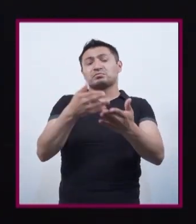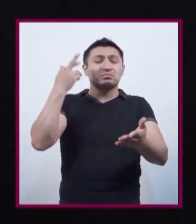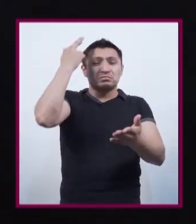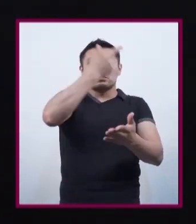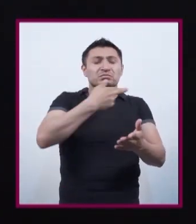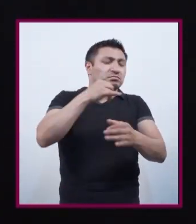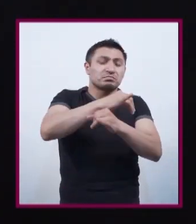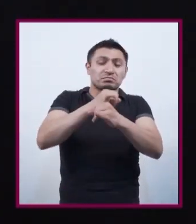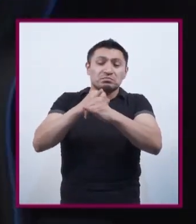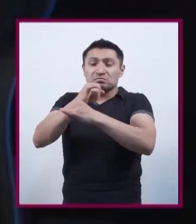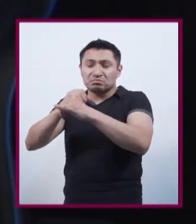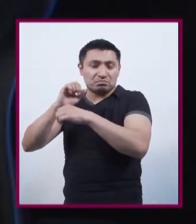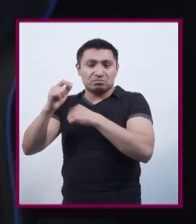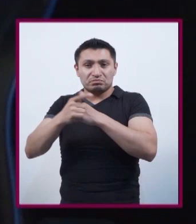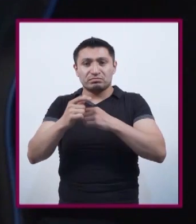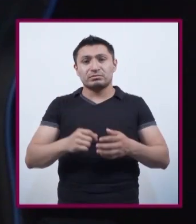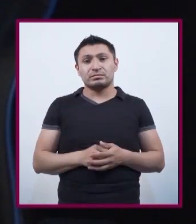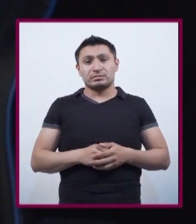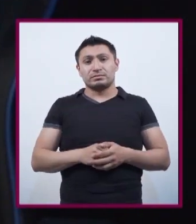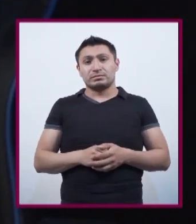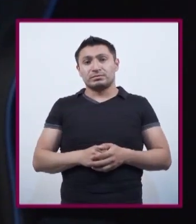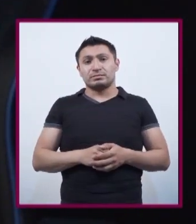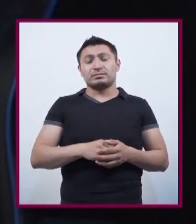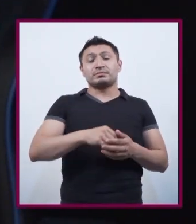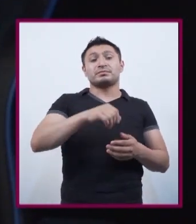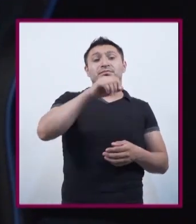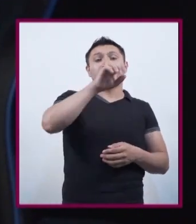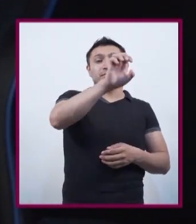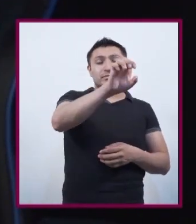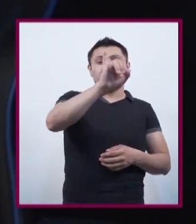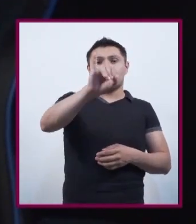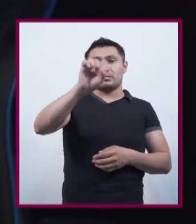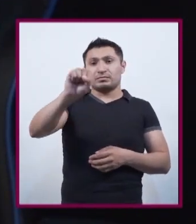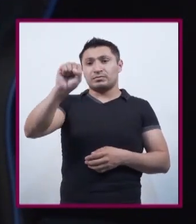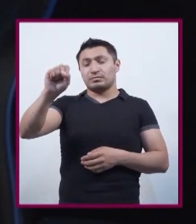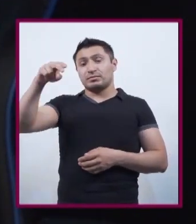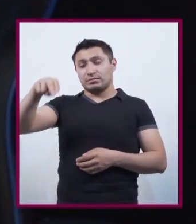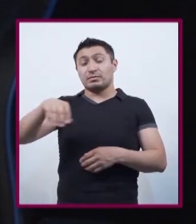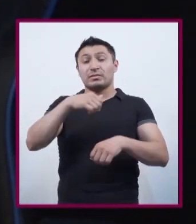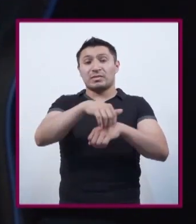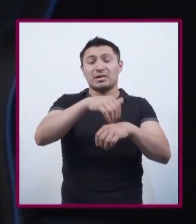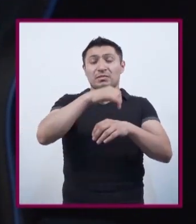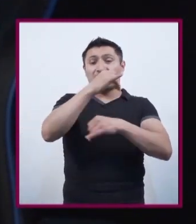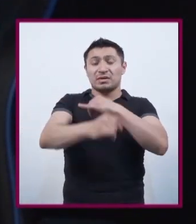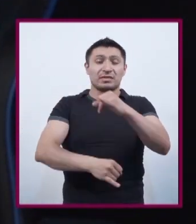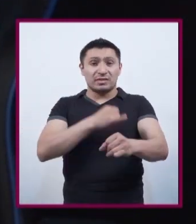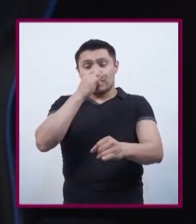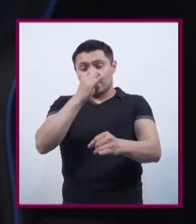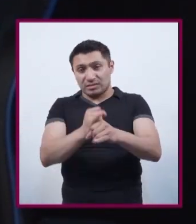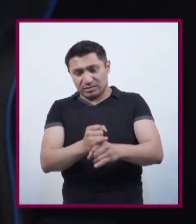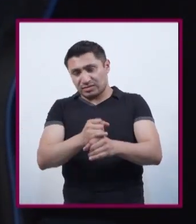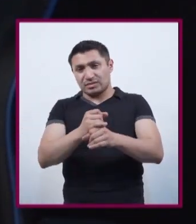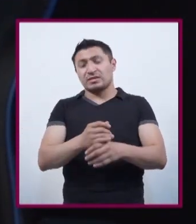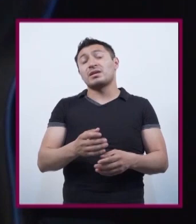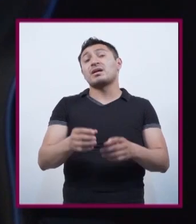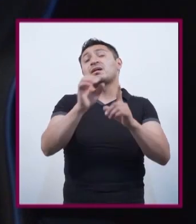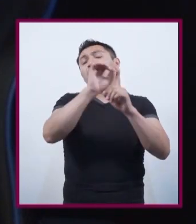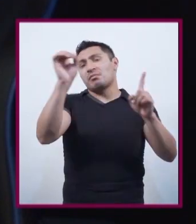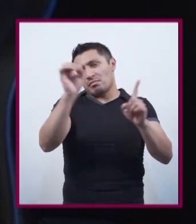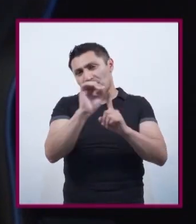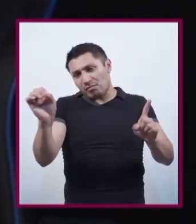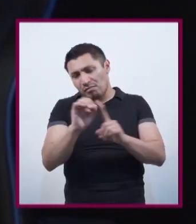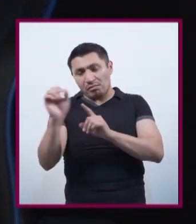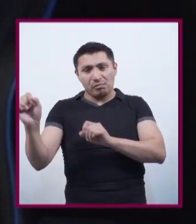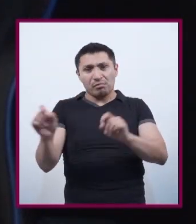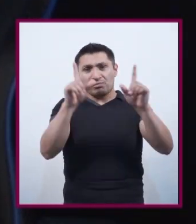consulta e investigación. El ISSN, número internacional normalizado de publicaciones seriadas